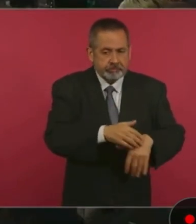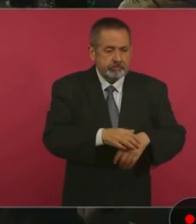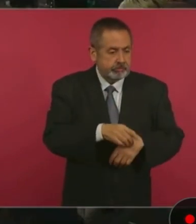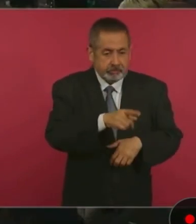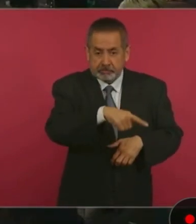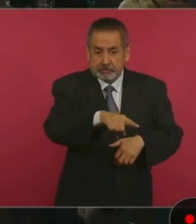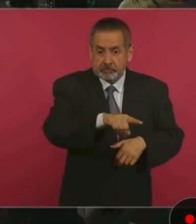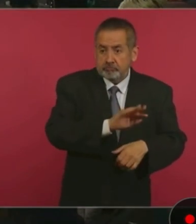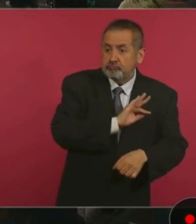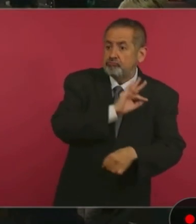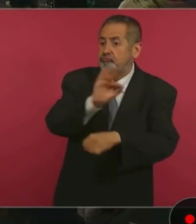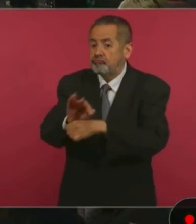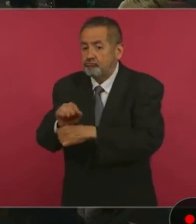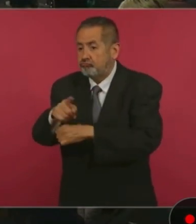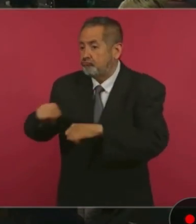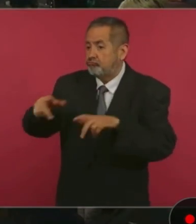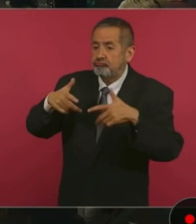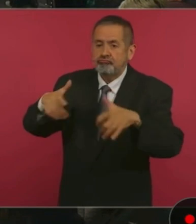defienden al pueblo,